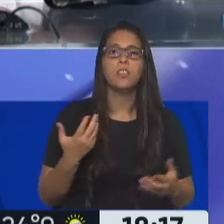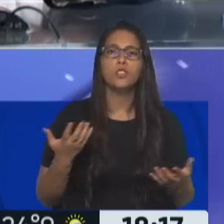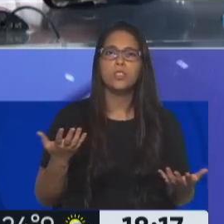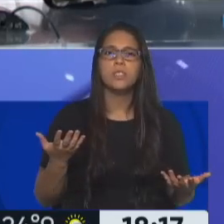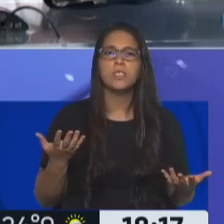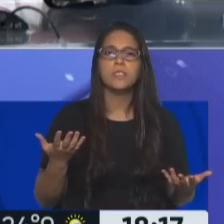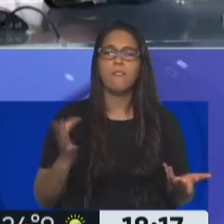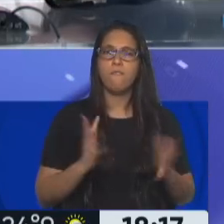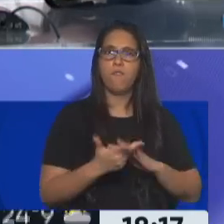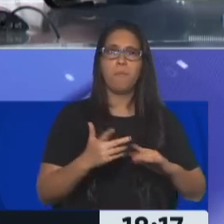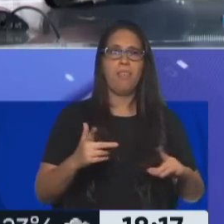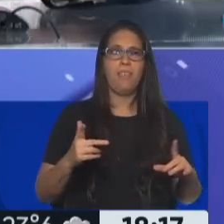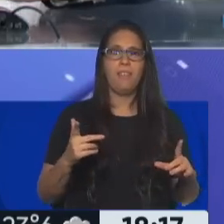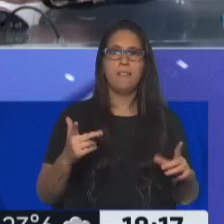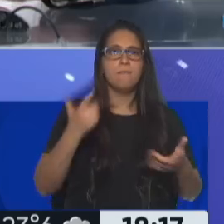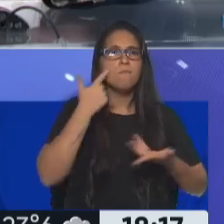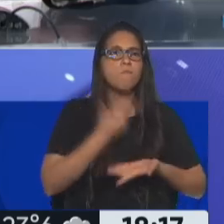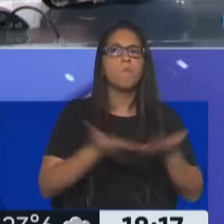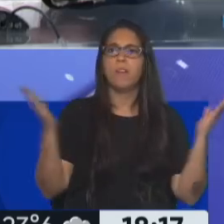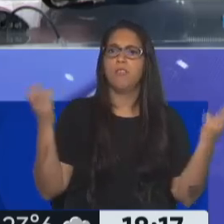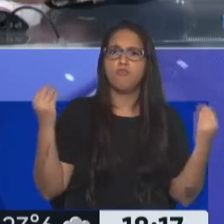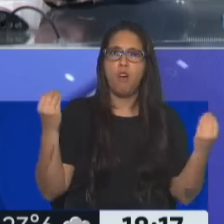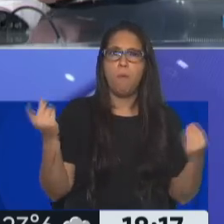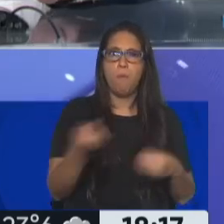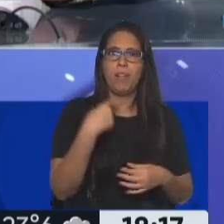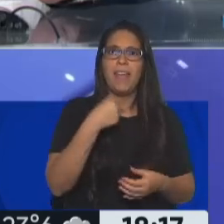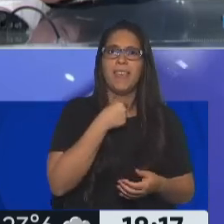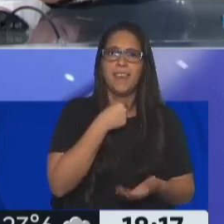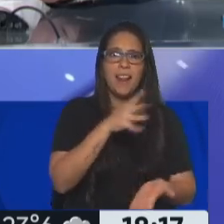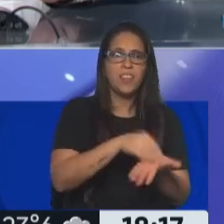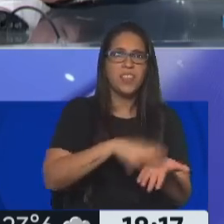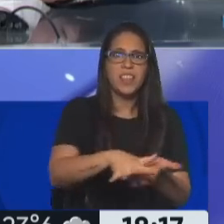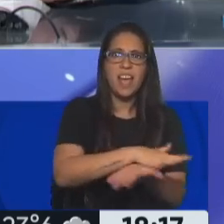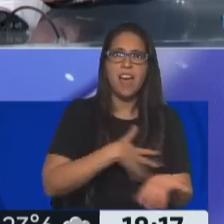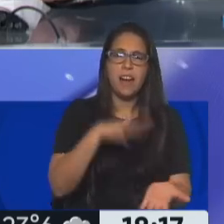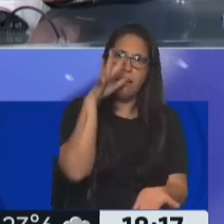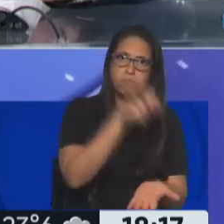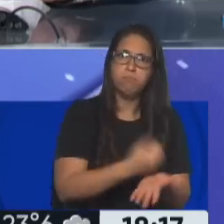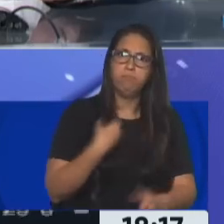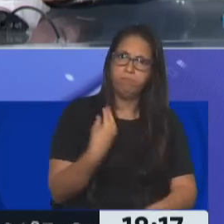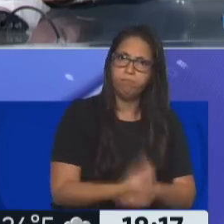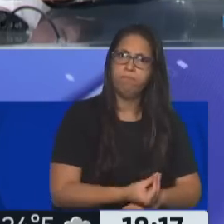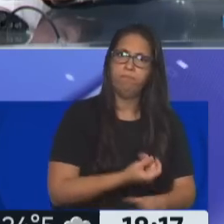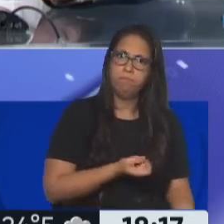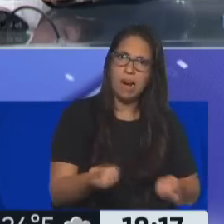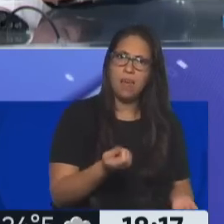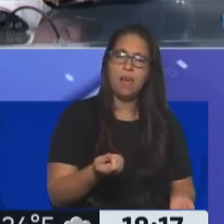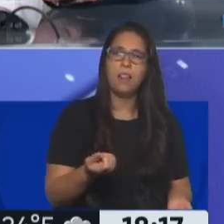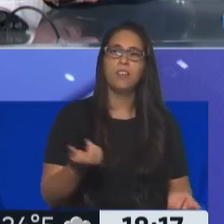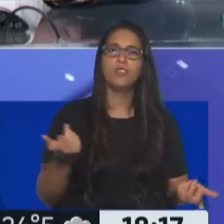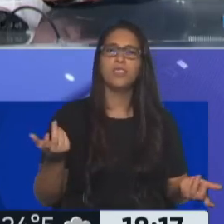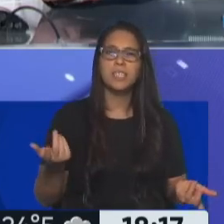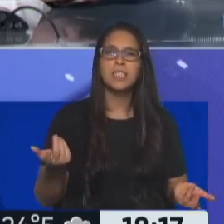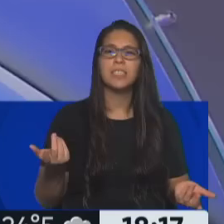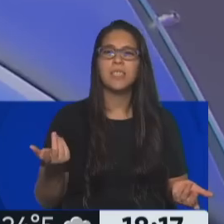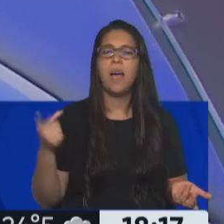¿cómo se presentan? Digo, ¿cómo se presentan ante las poblaciones que buscan gobernar? Entonces, tenemos a este actor que